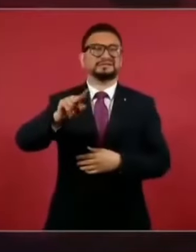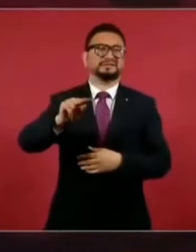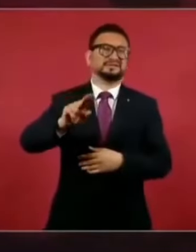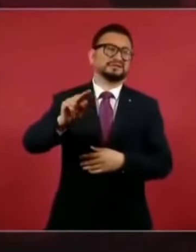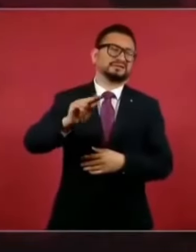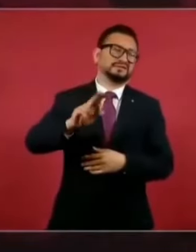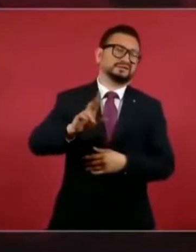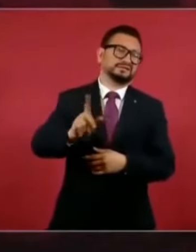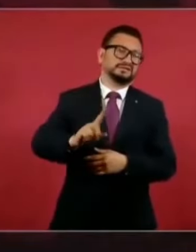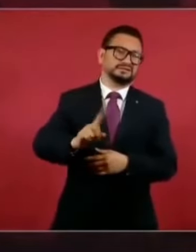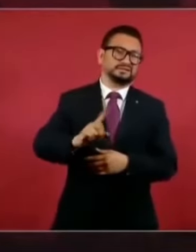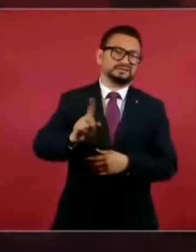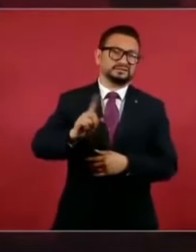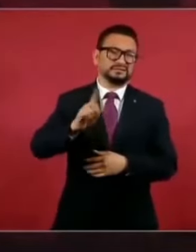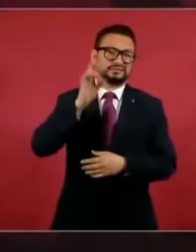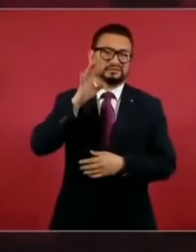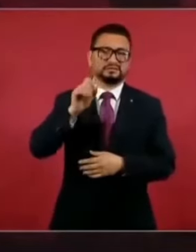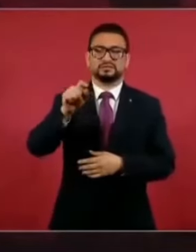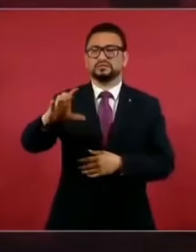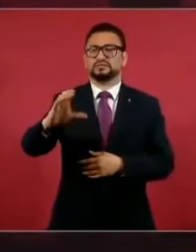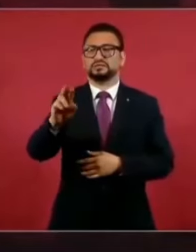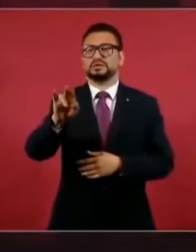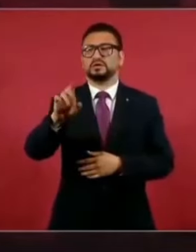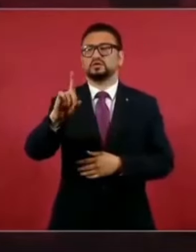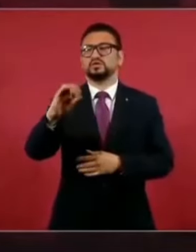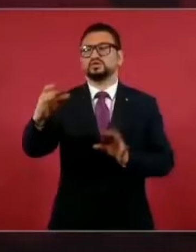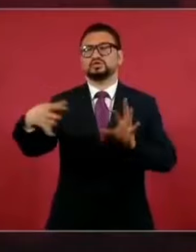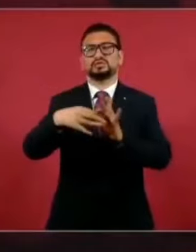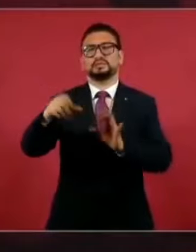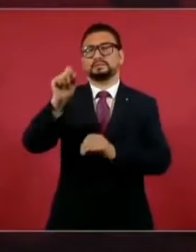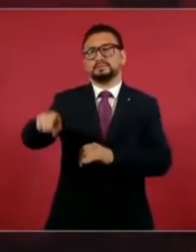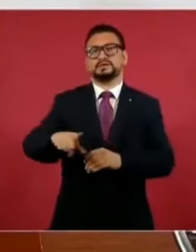No. Ya estás como Claudio X. González.